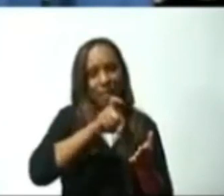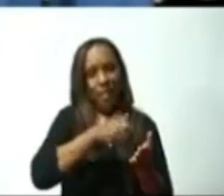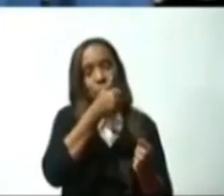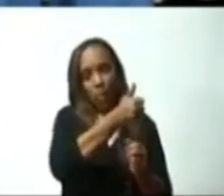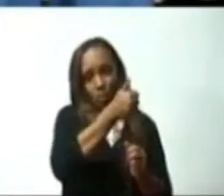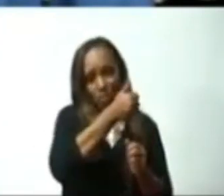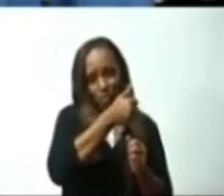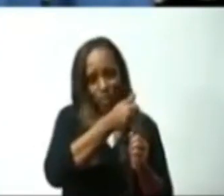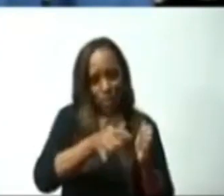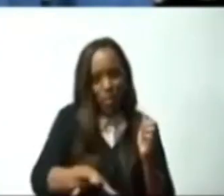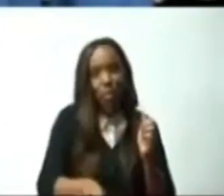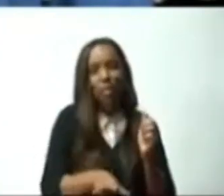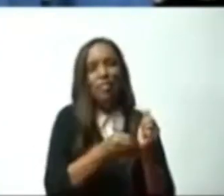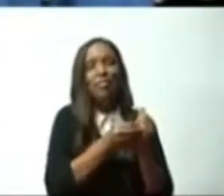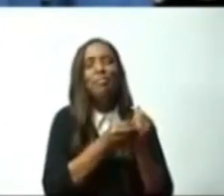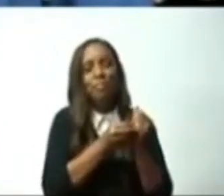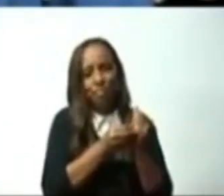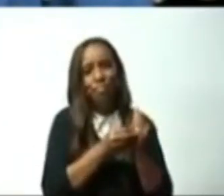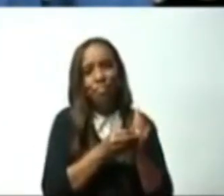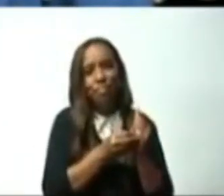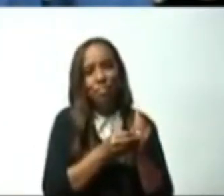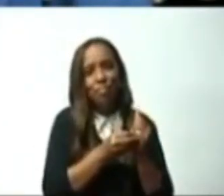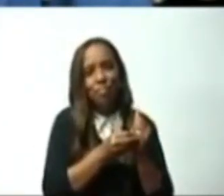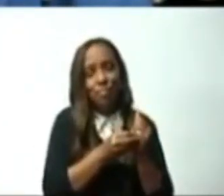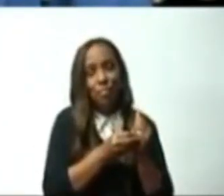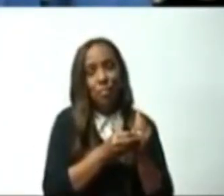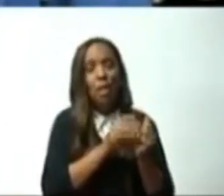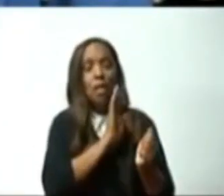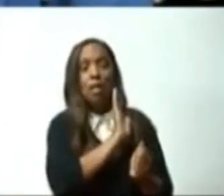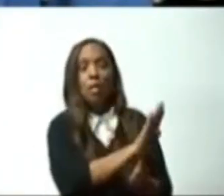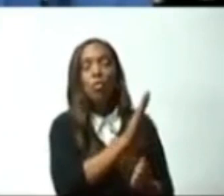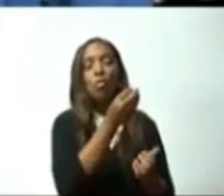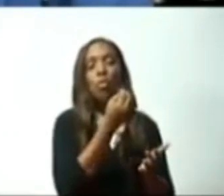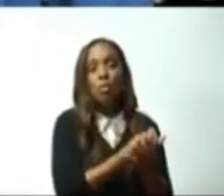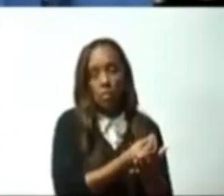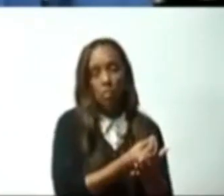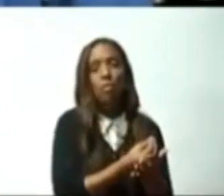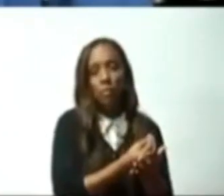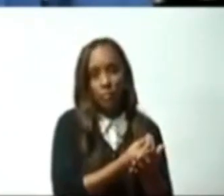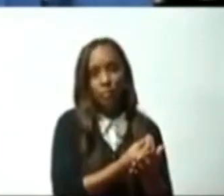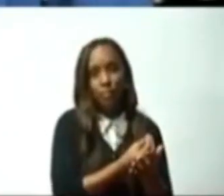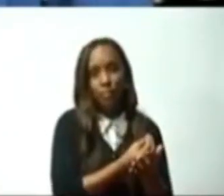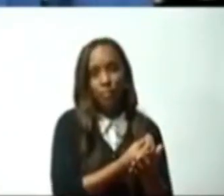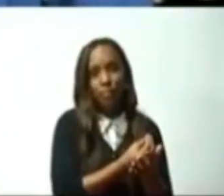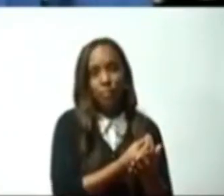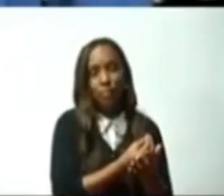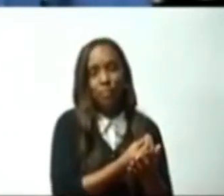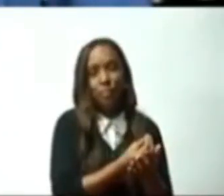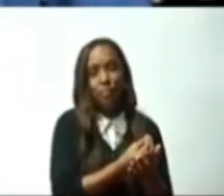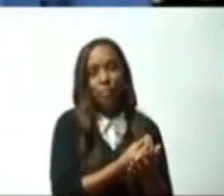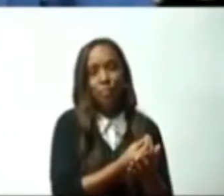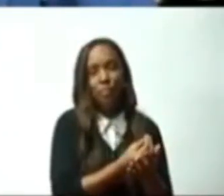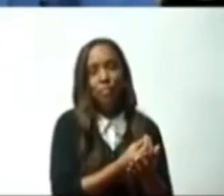caso de no cubrir la diferencia de la rentabilidad y la garantía de rentabilidad, y después